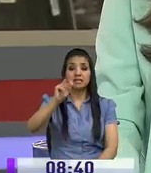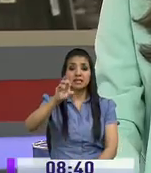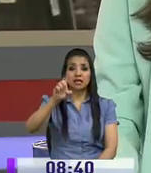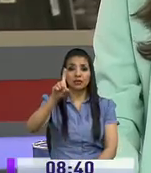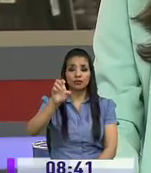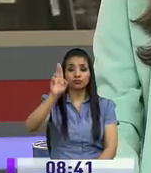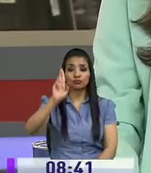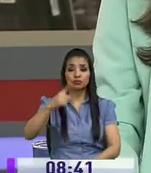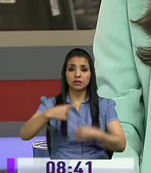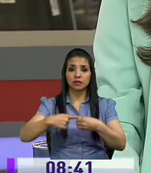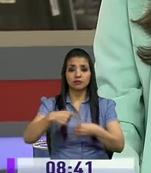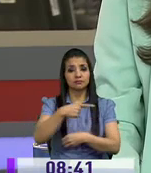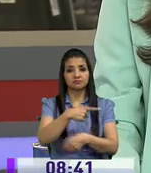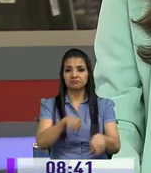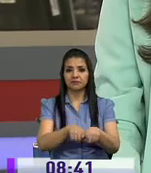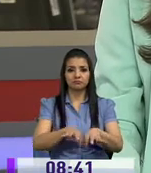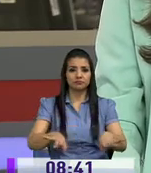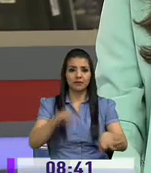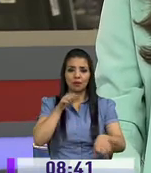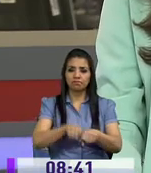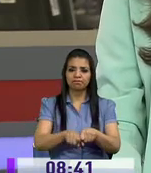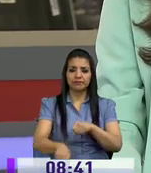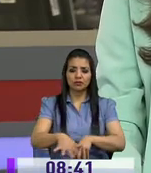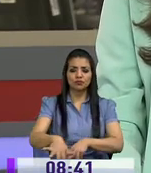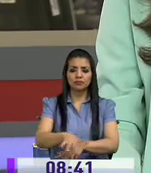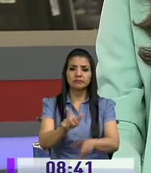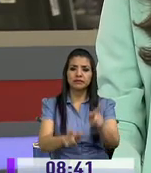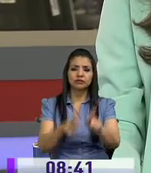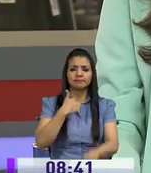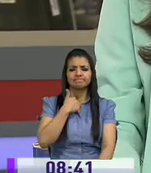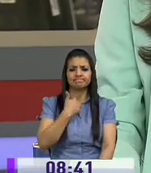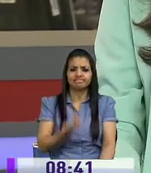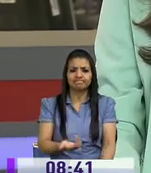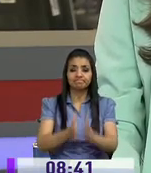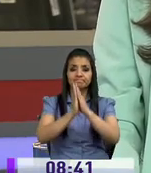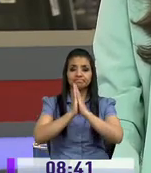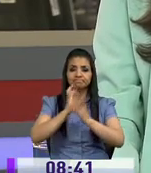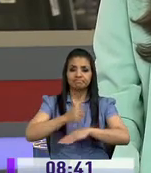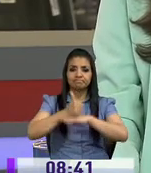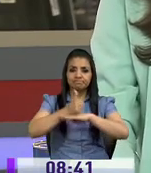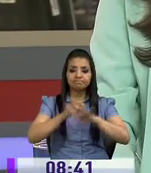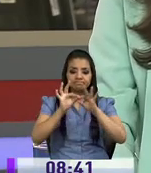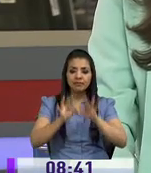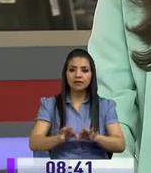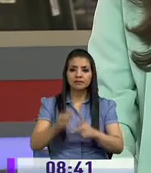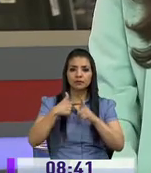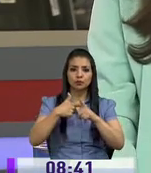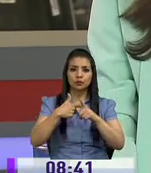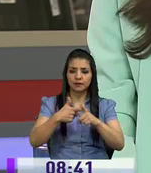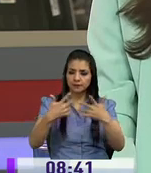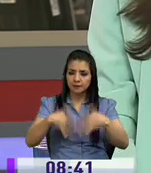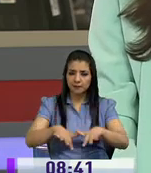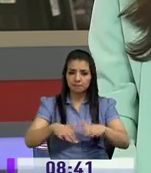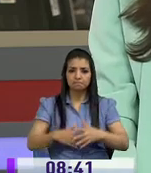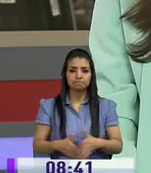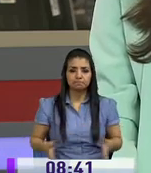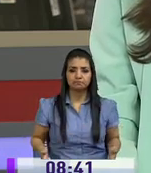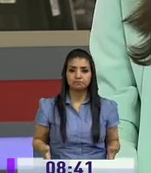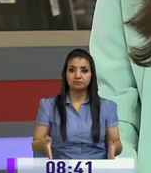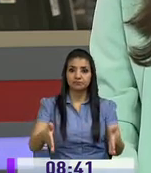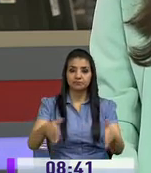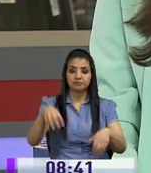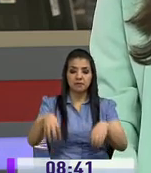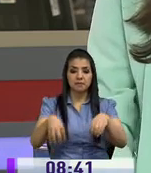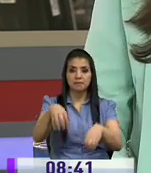Quito, esta fuga de agua genera molestias a los vecinos, quienes solicitan a las autoridades una intervención urgente, ya que la calzada está